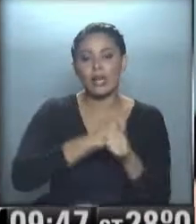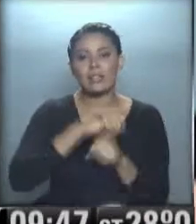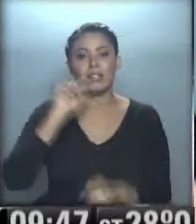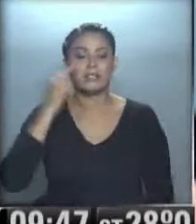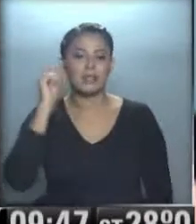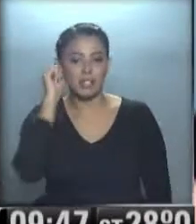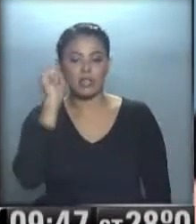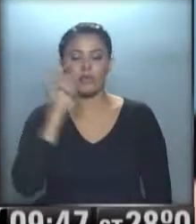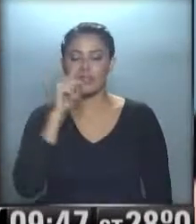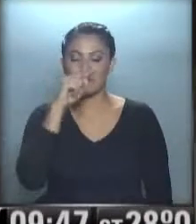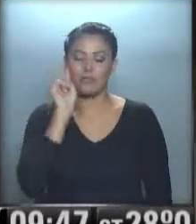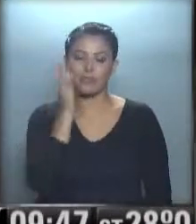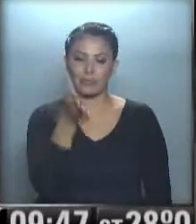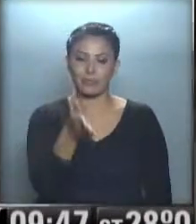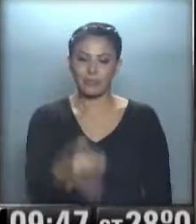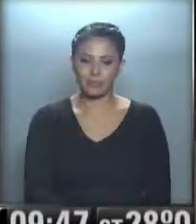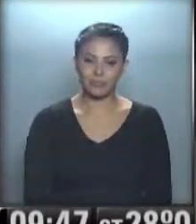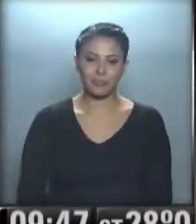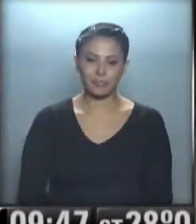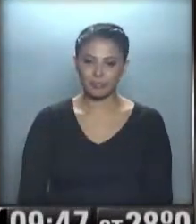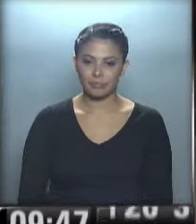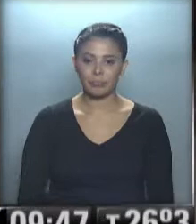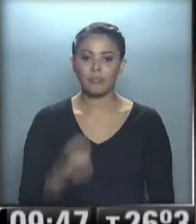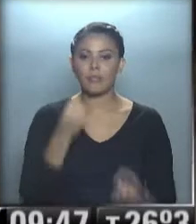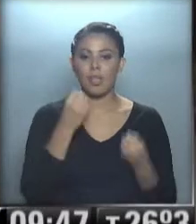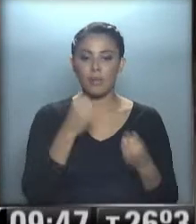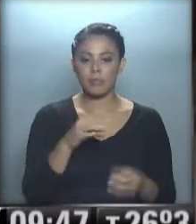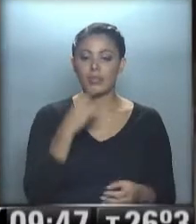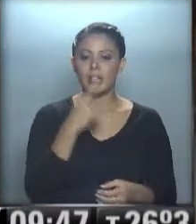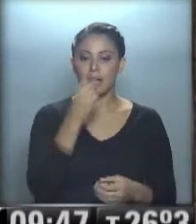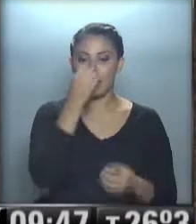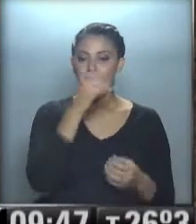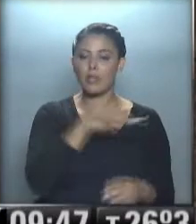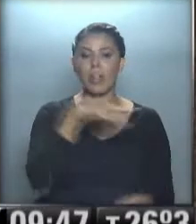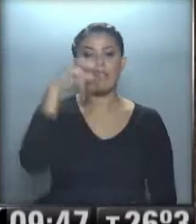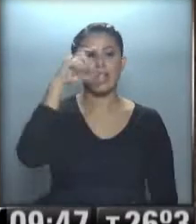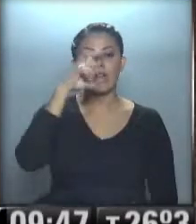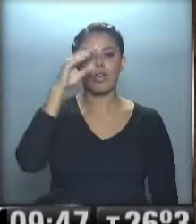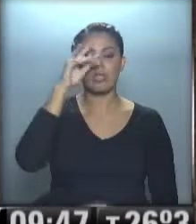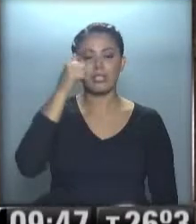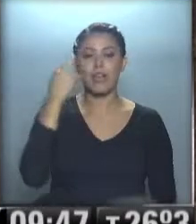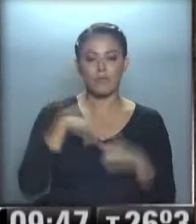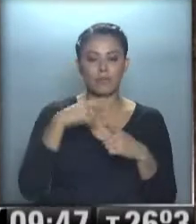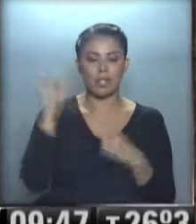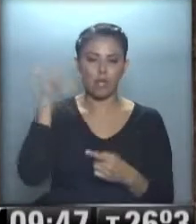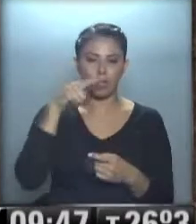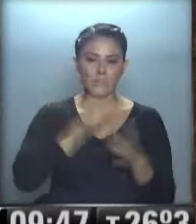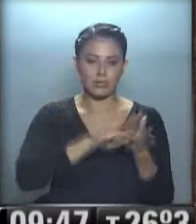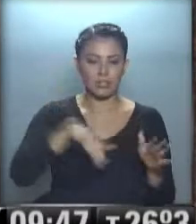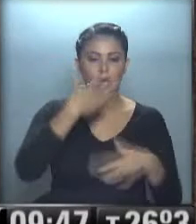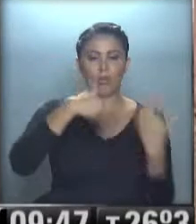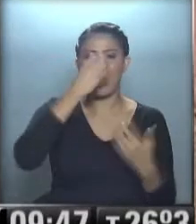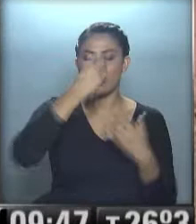años, y Visión 7 estuvo allí. Comenzó en Necochea el ya tradicional festival infantil. Juegos,